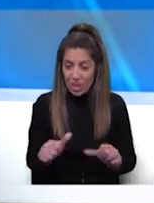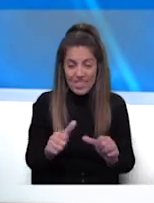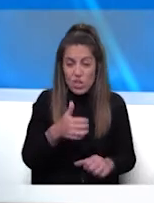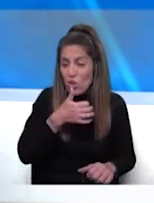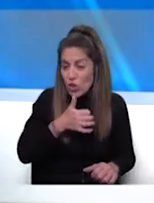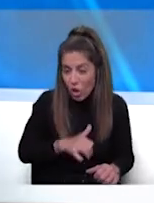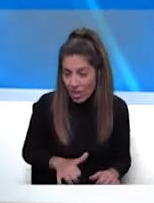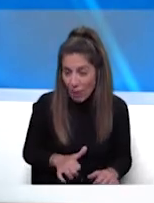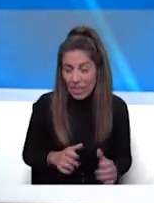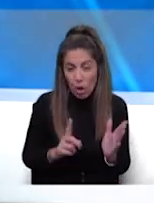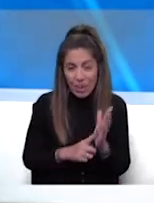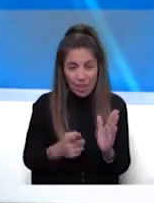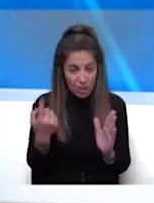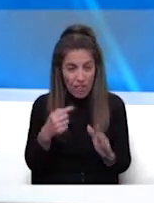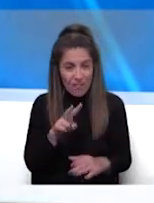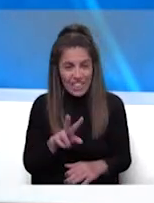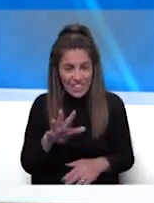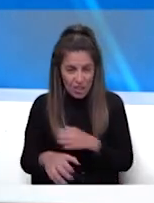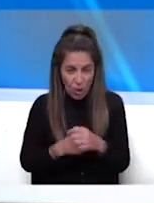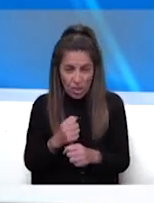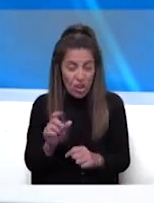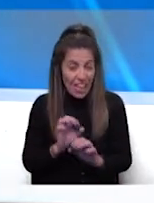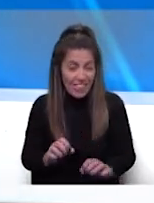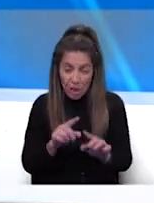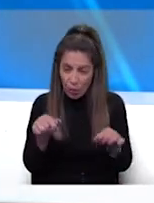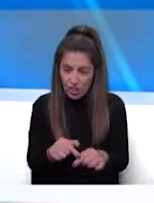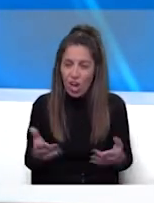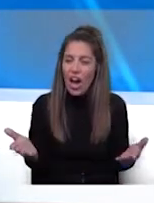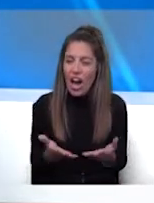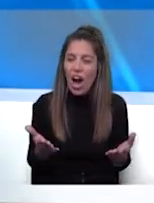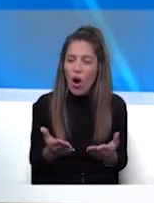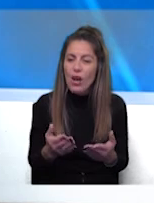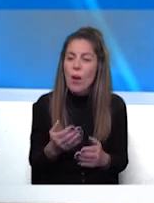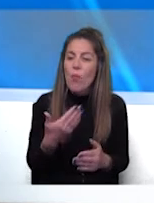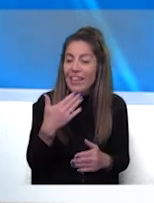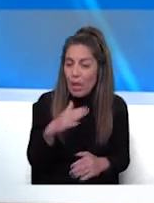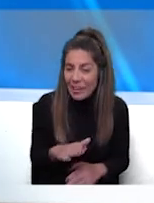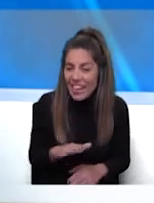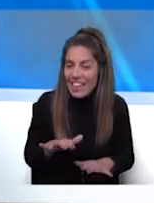históricamente, como el decreto anterior, 25 años donde nadie lo cuestionó, ahora voy a interpretar que hay